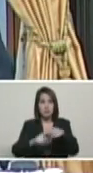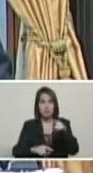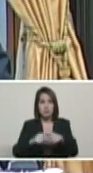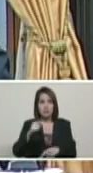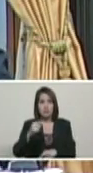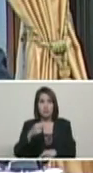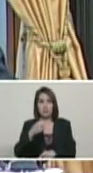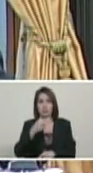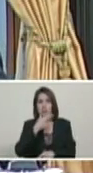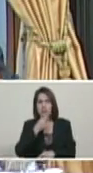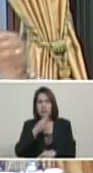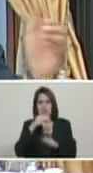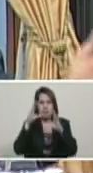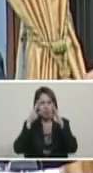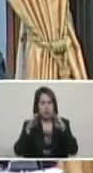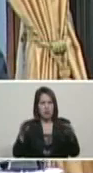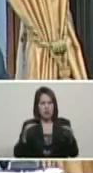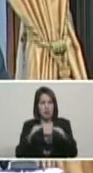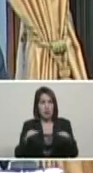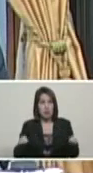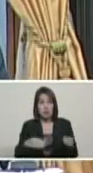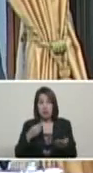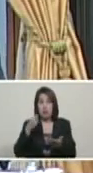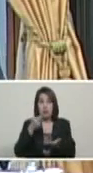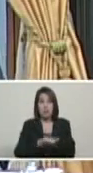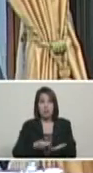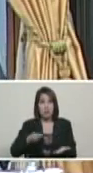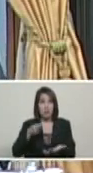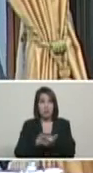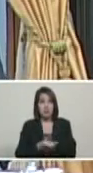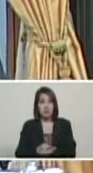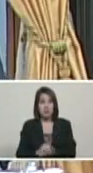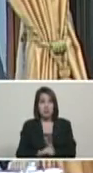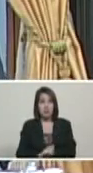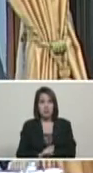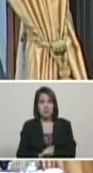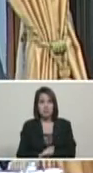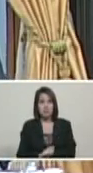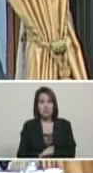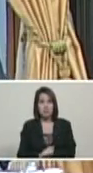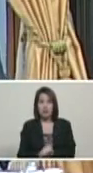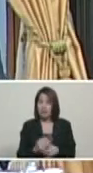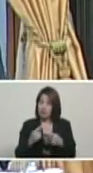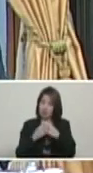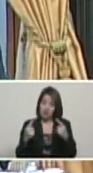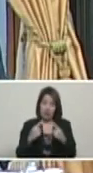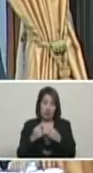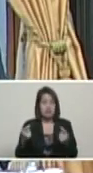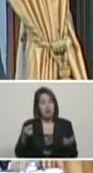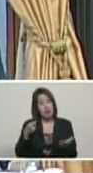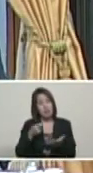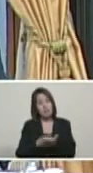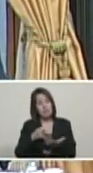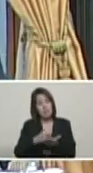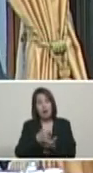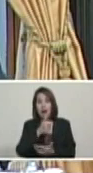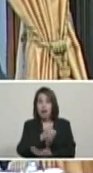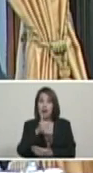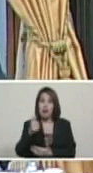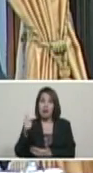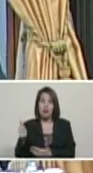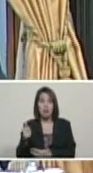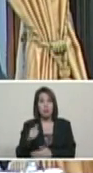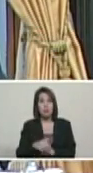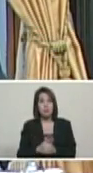bueno, se pagará el resto de los aguinaldos con el diferencial durante el mes de